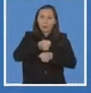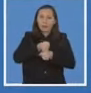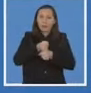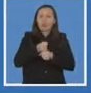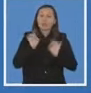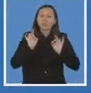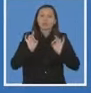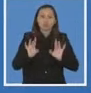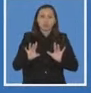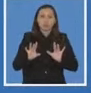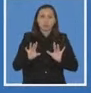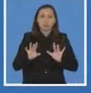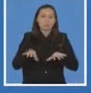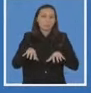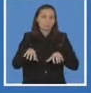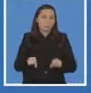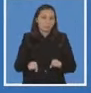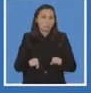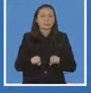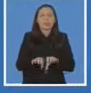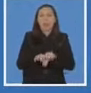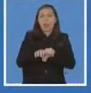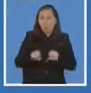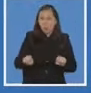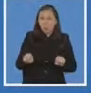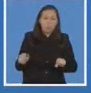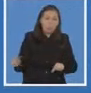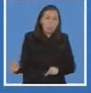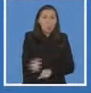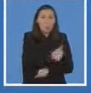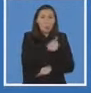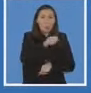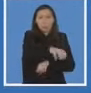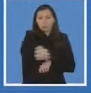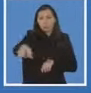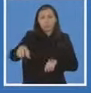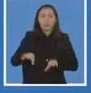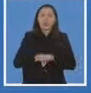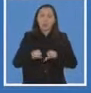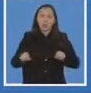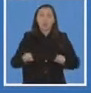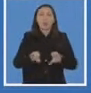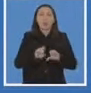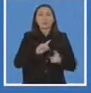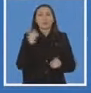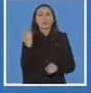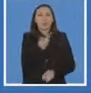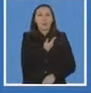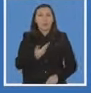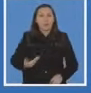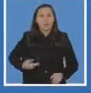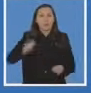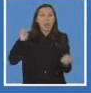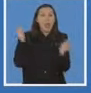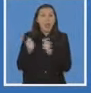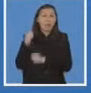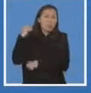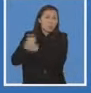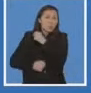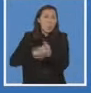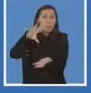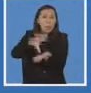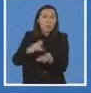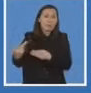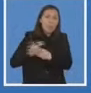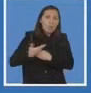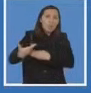hemos consolidado acuerdos transversales y reafirmado el compromiso de nuestro gobierno con los cambios que el país ha demandado por tantos años.